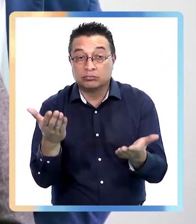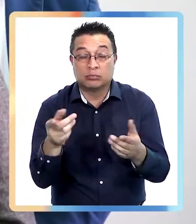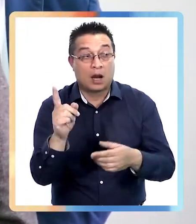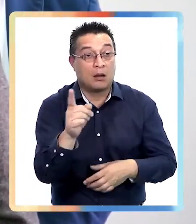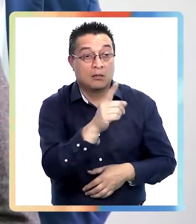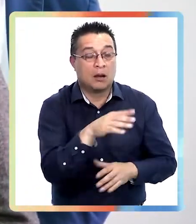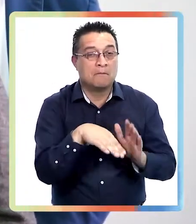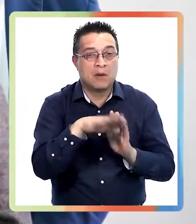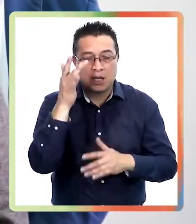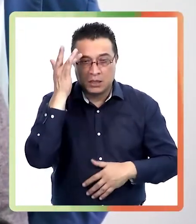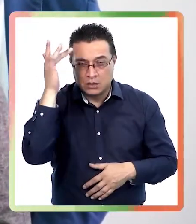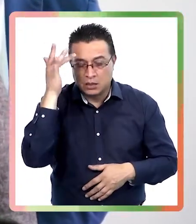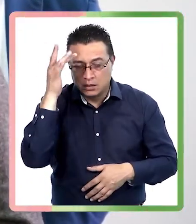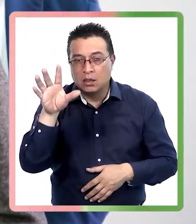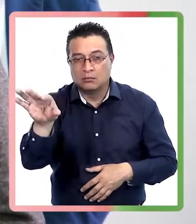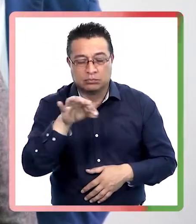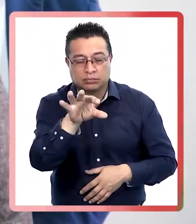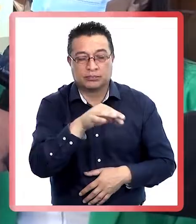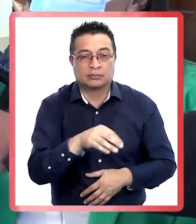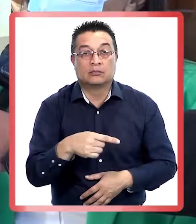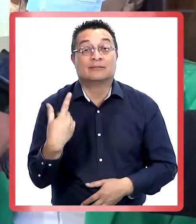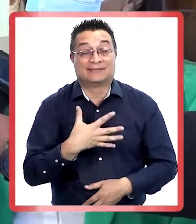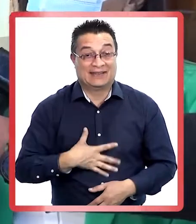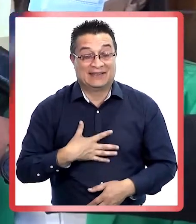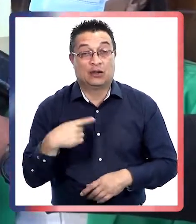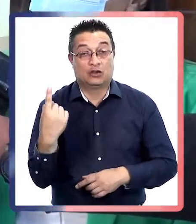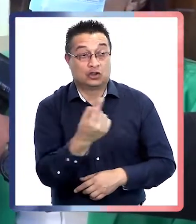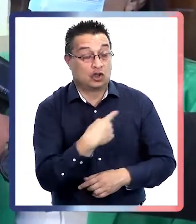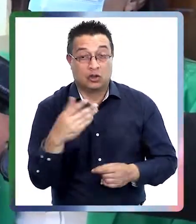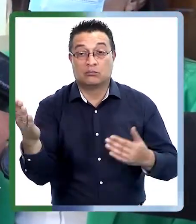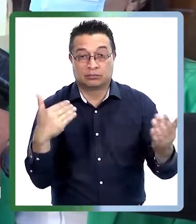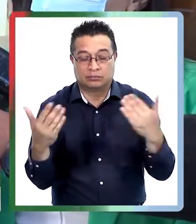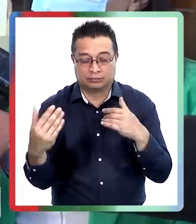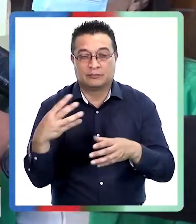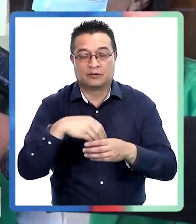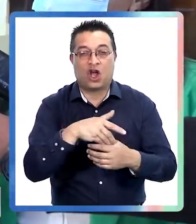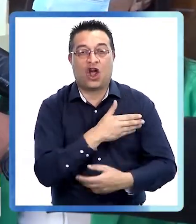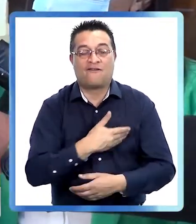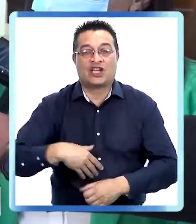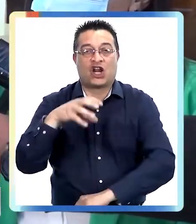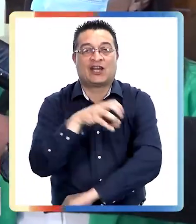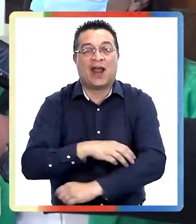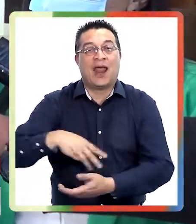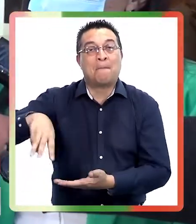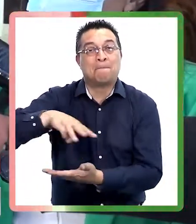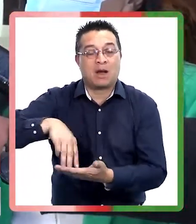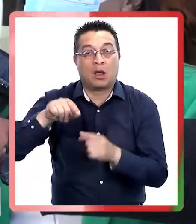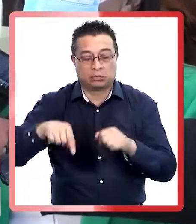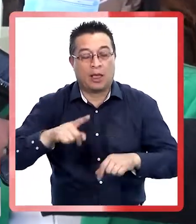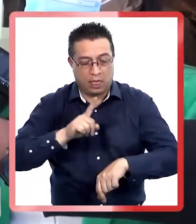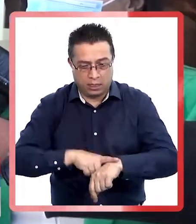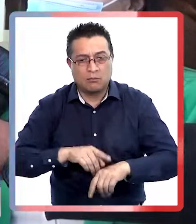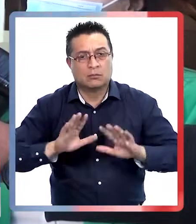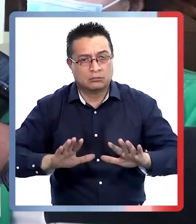las personas más idóneas para el cargo. Queremos que las y los mejores conformen el elenco del gobierno regional del Maule y para eso nos estamos